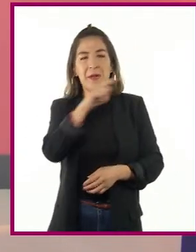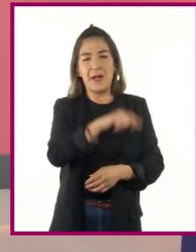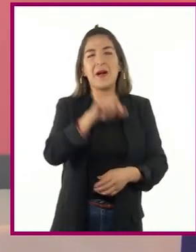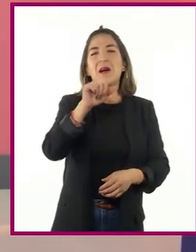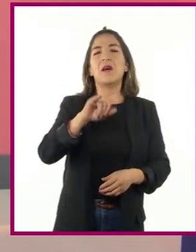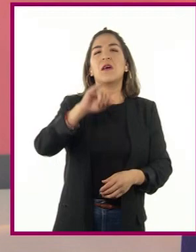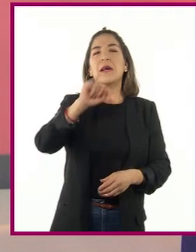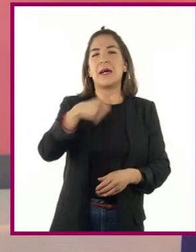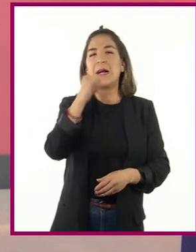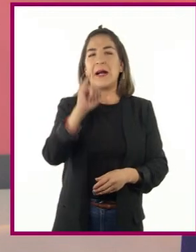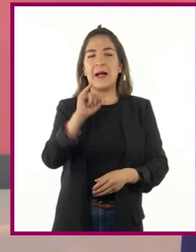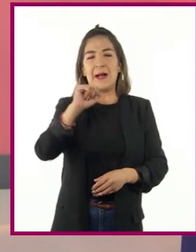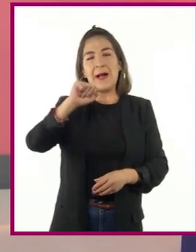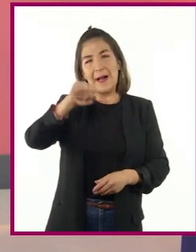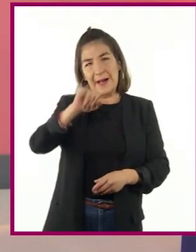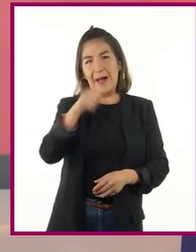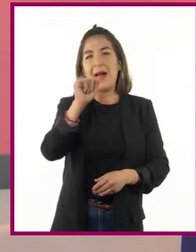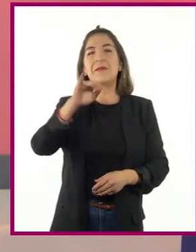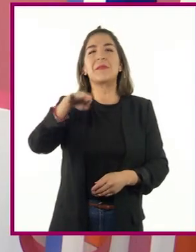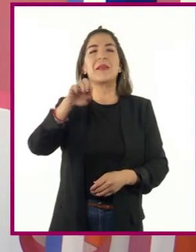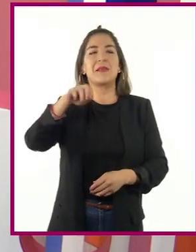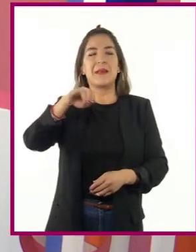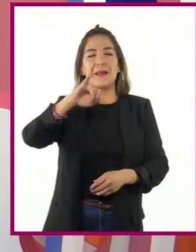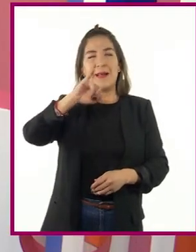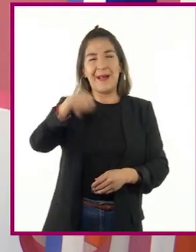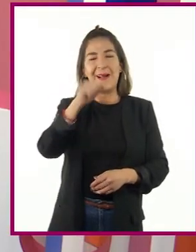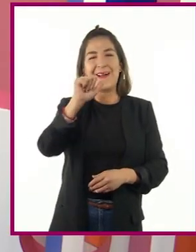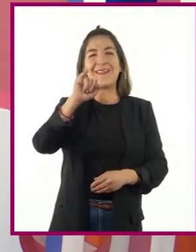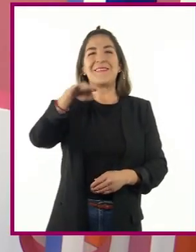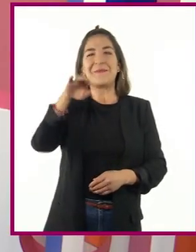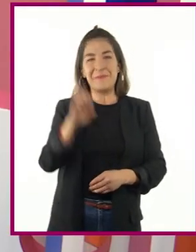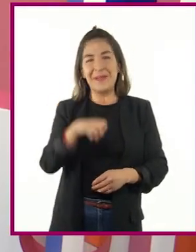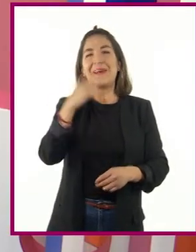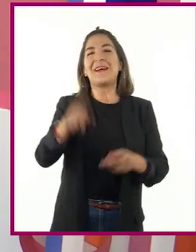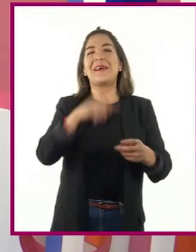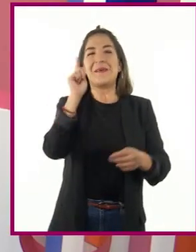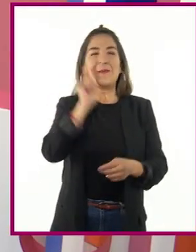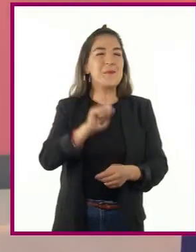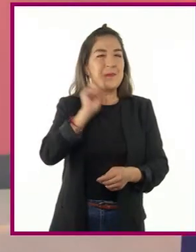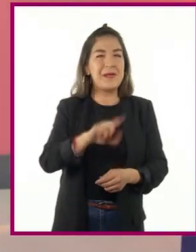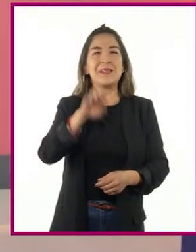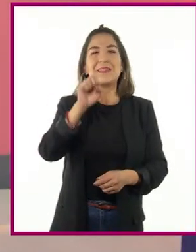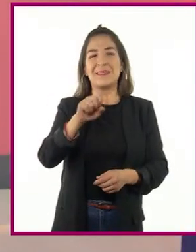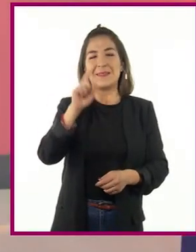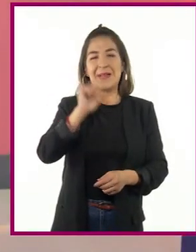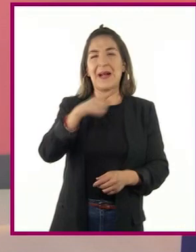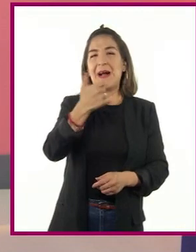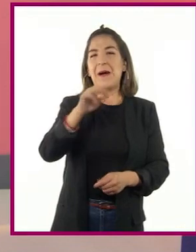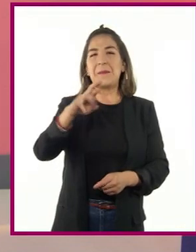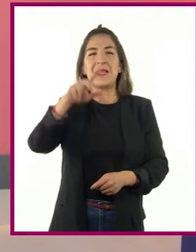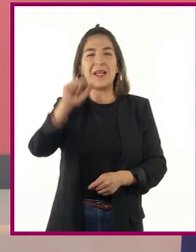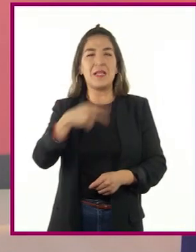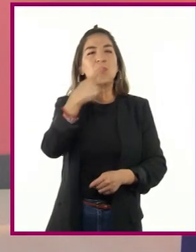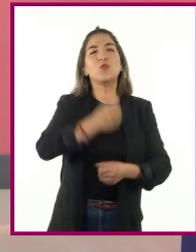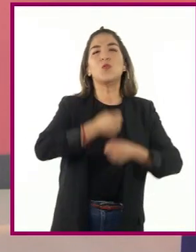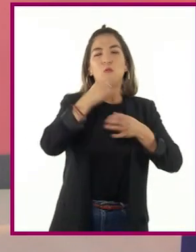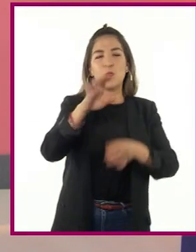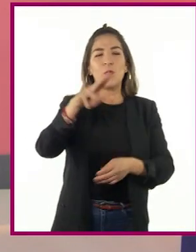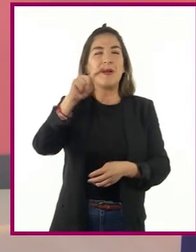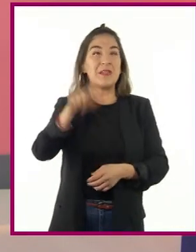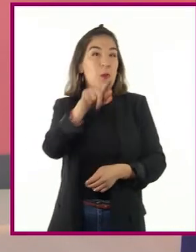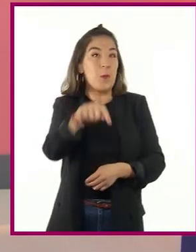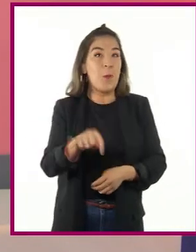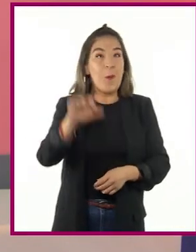cuya letra corresponde a un poema de Gabriela Mistral. También es muy probable que esta sea la primera vez que los escuchan nombrar. No se